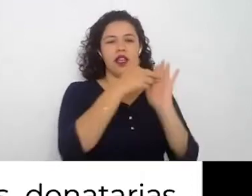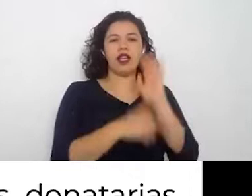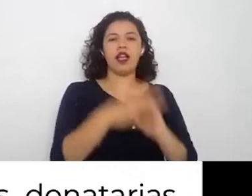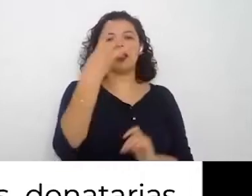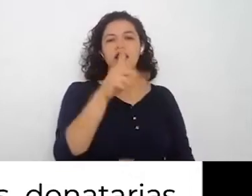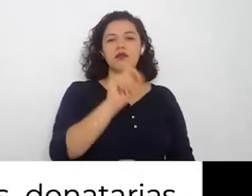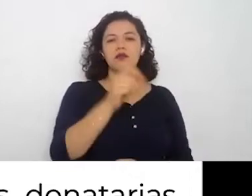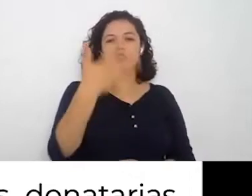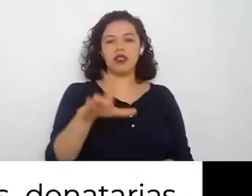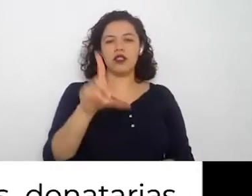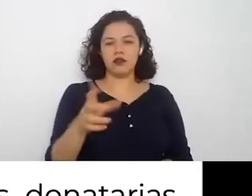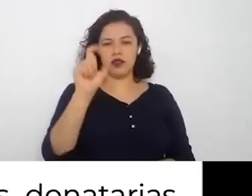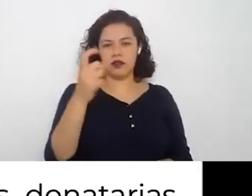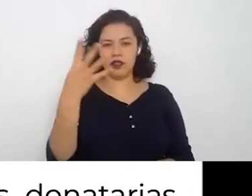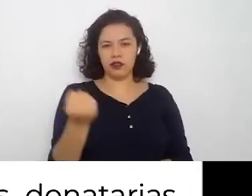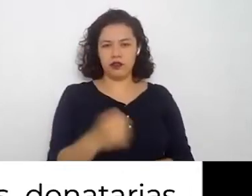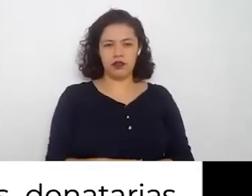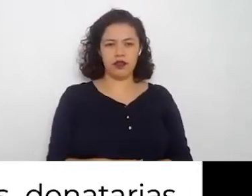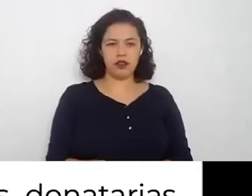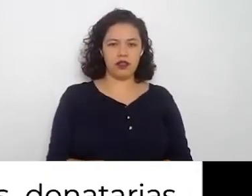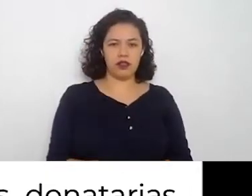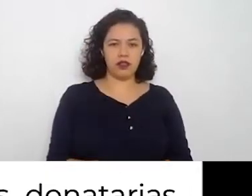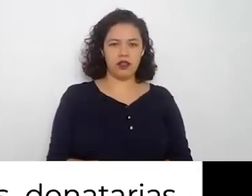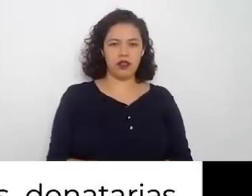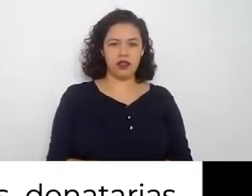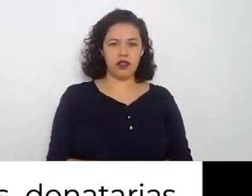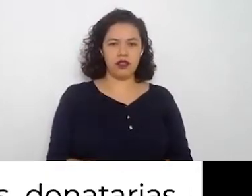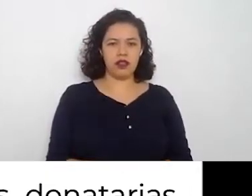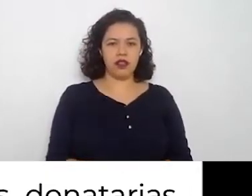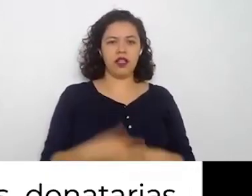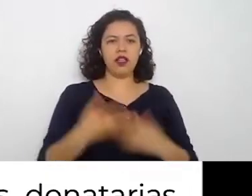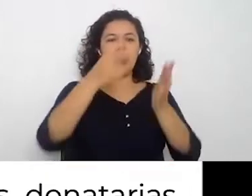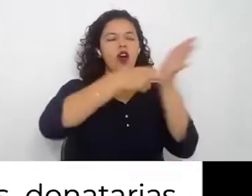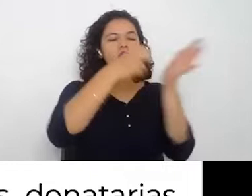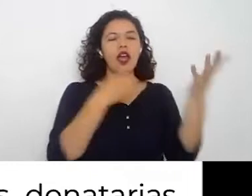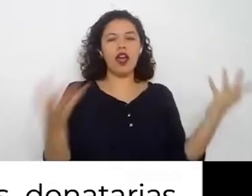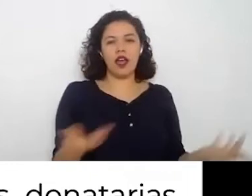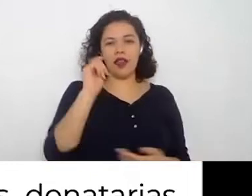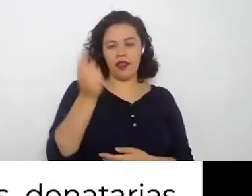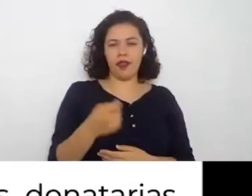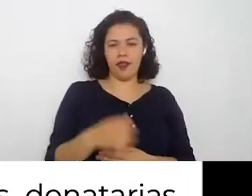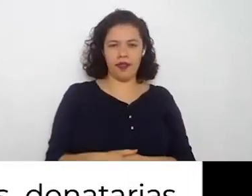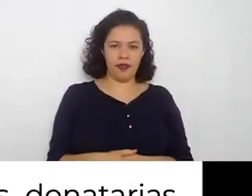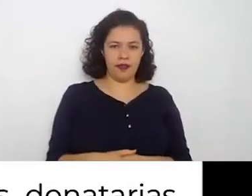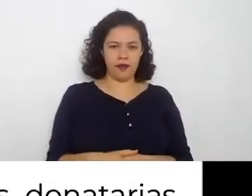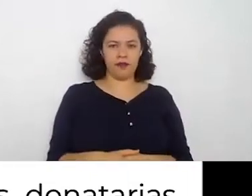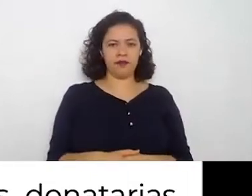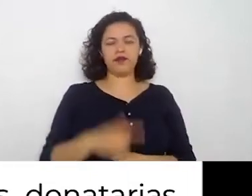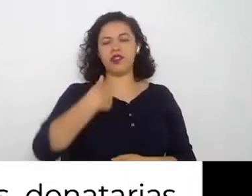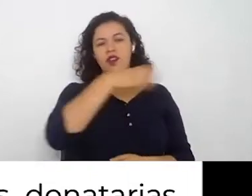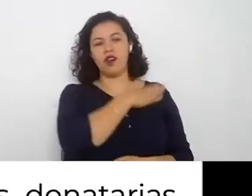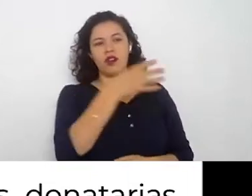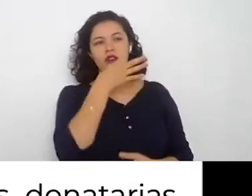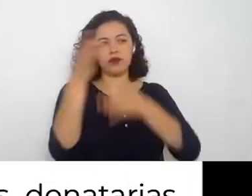3.1029. Hicieron una adición. ¿De qué se trata esta adición? Si les digo, les traigo, no sé si muy buenas noticias o